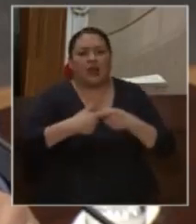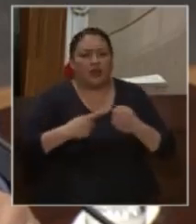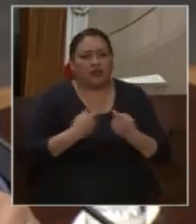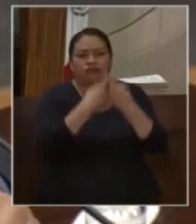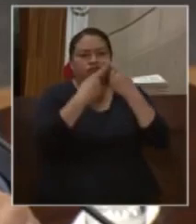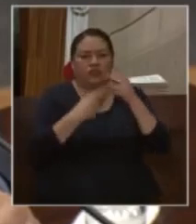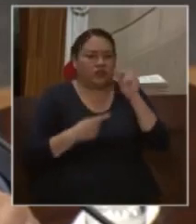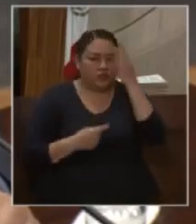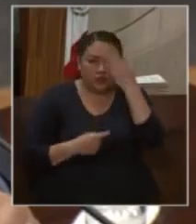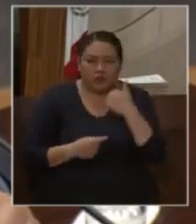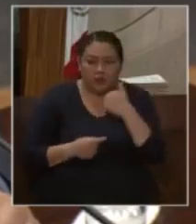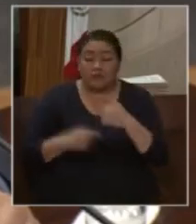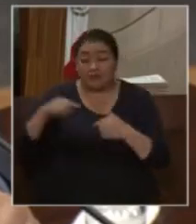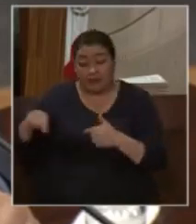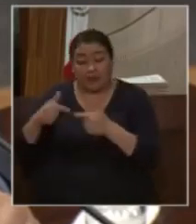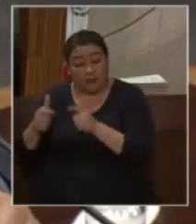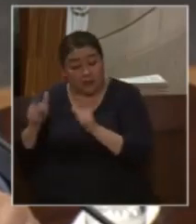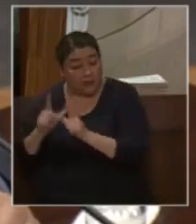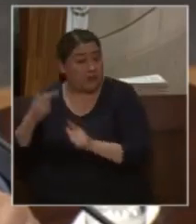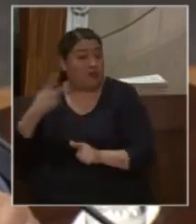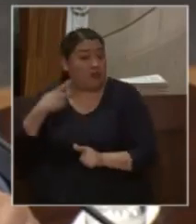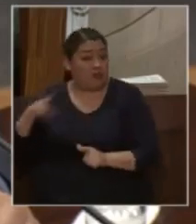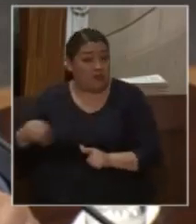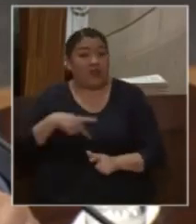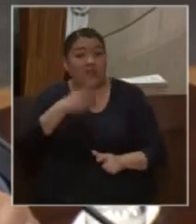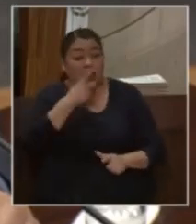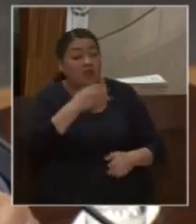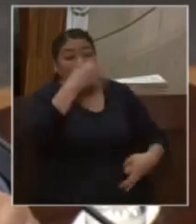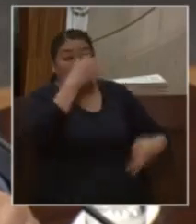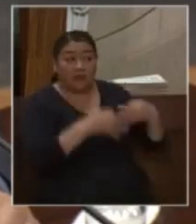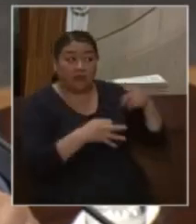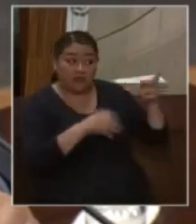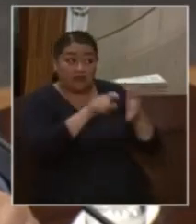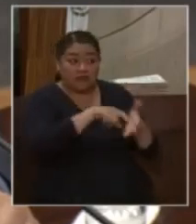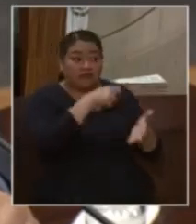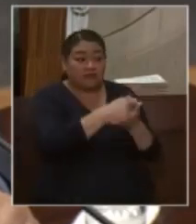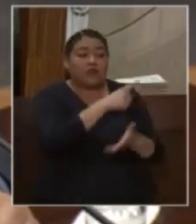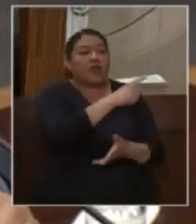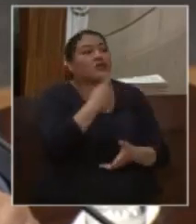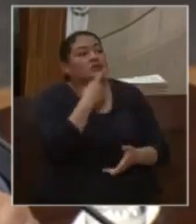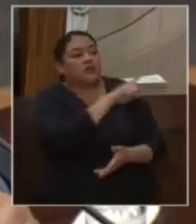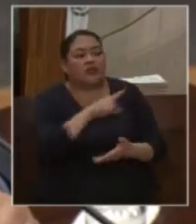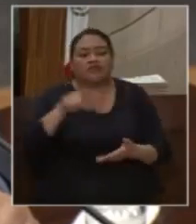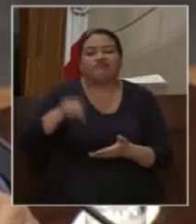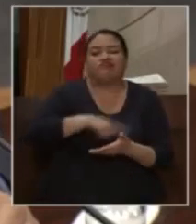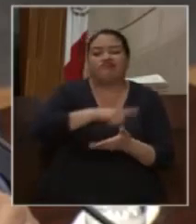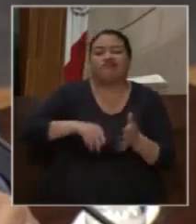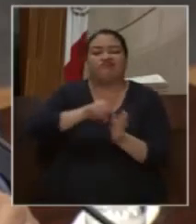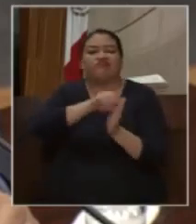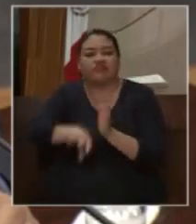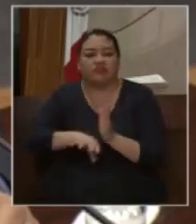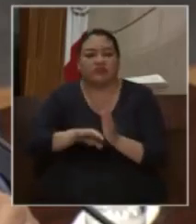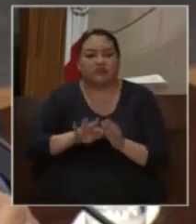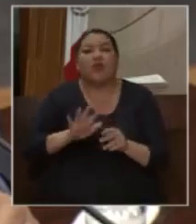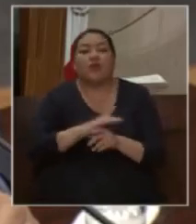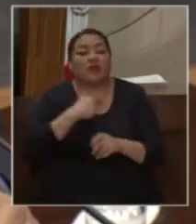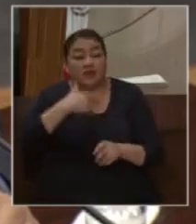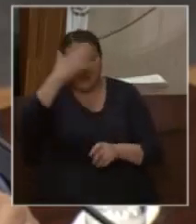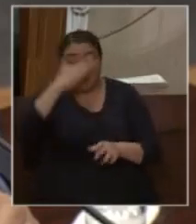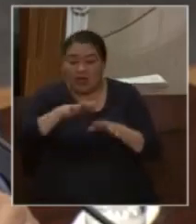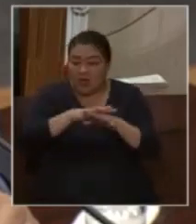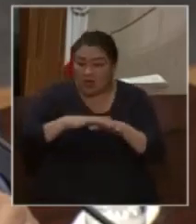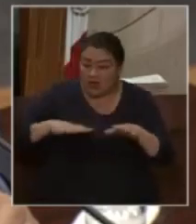fondo del asunto, el partido recurrente expone que la Sala Jalapa indebidamente desechó su demanda por considerar que, no obstante que se impugnaron más